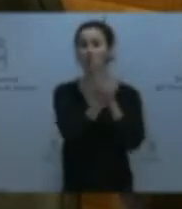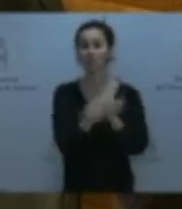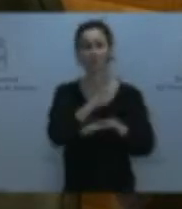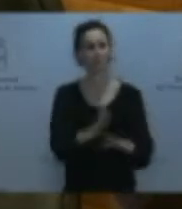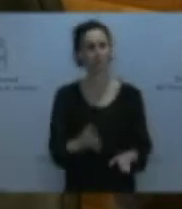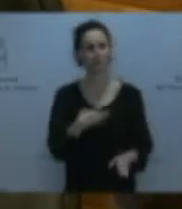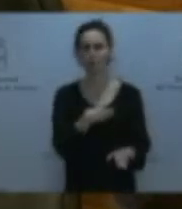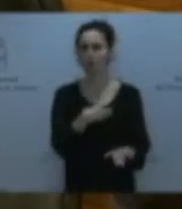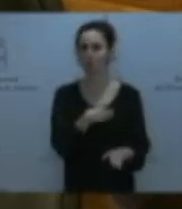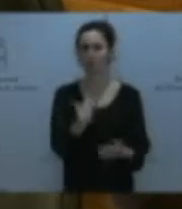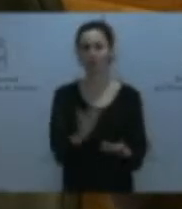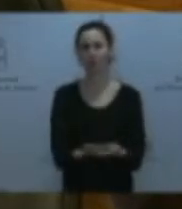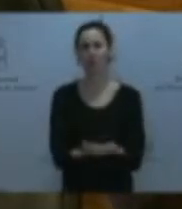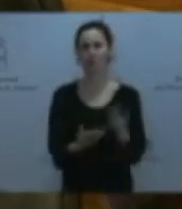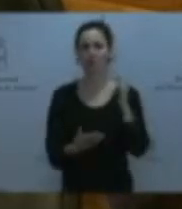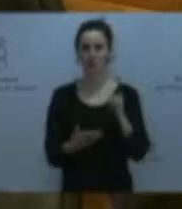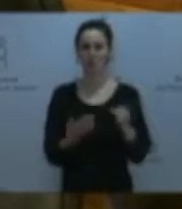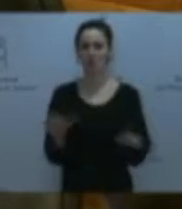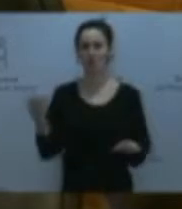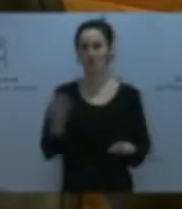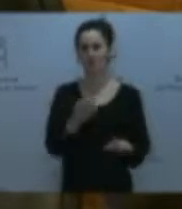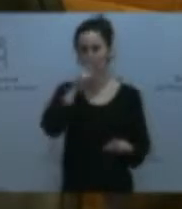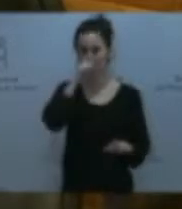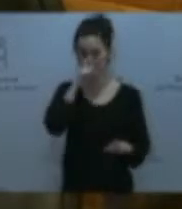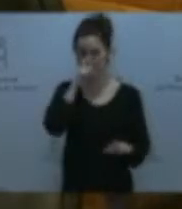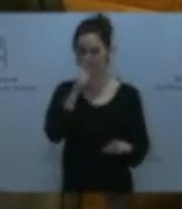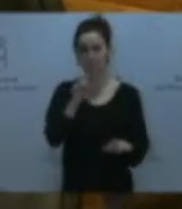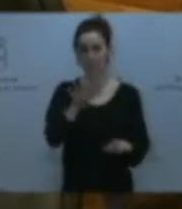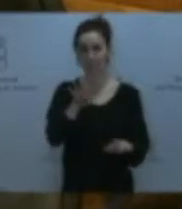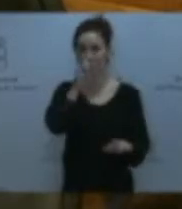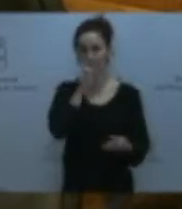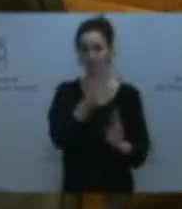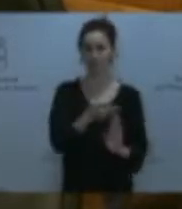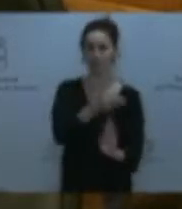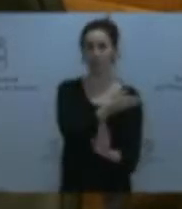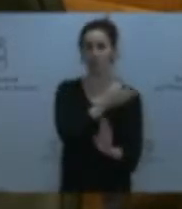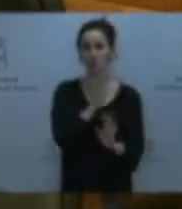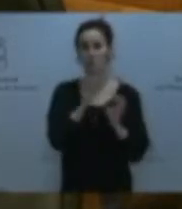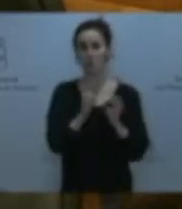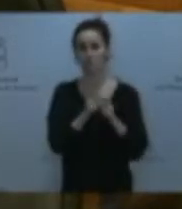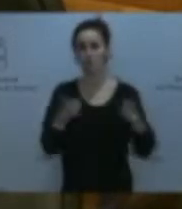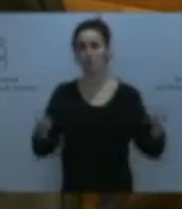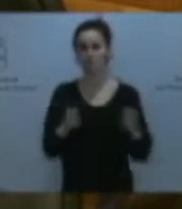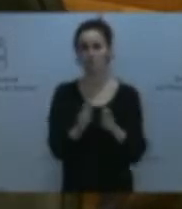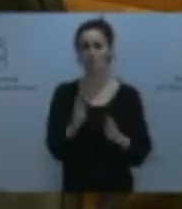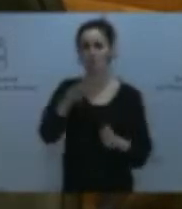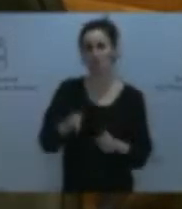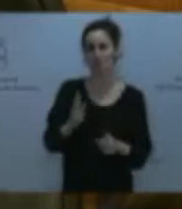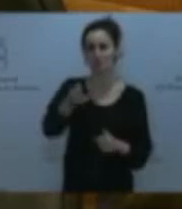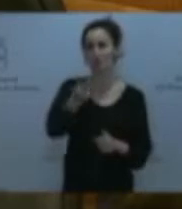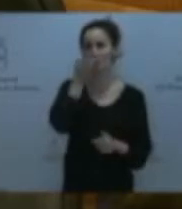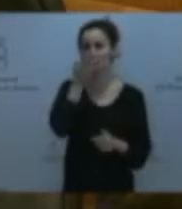lo acabamos de ver. También debemos recordar que hace 15 años la población de salmones se multiplicaba por 4 la que hay